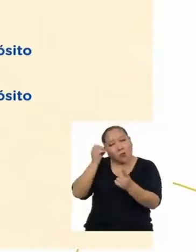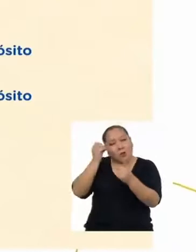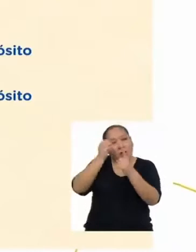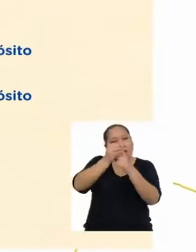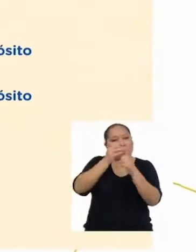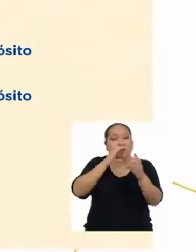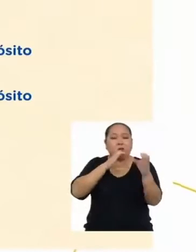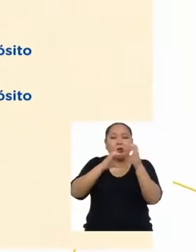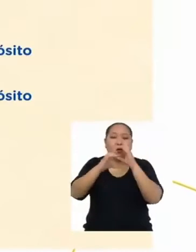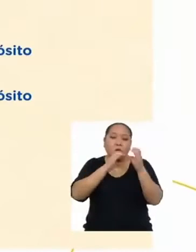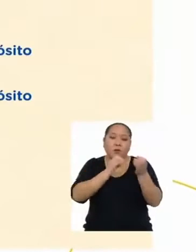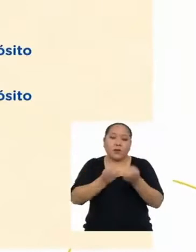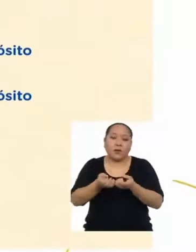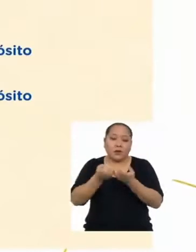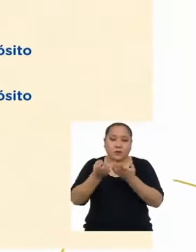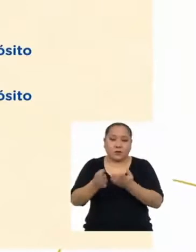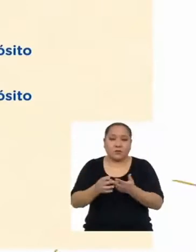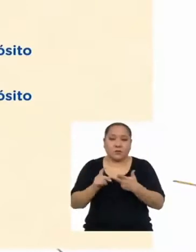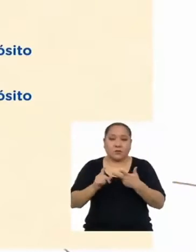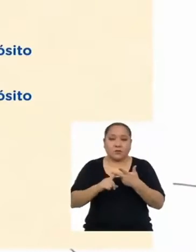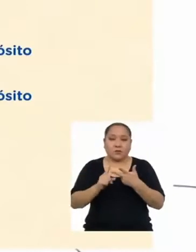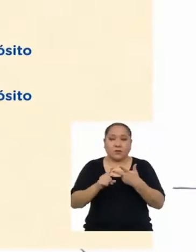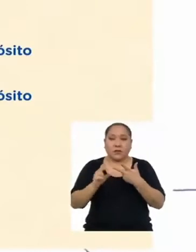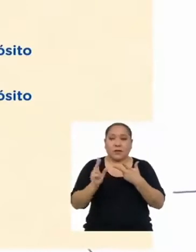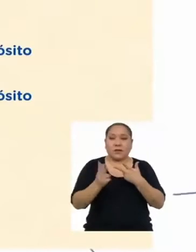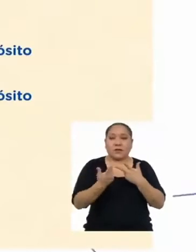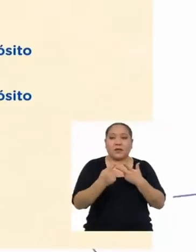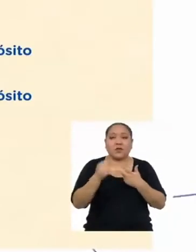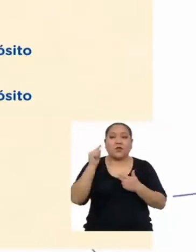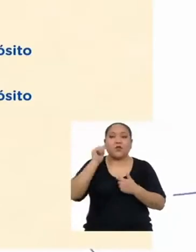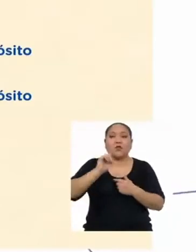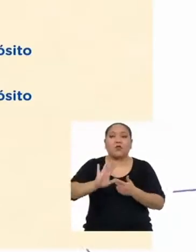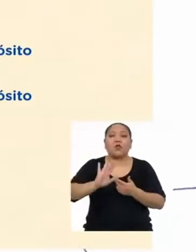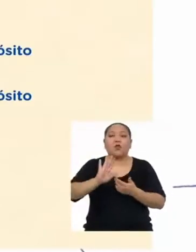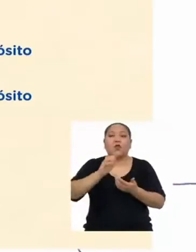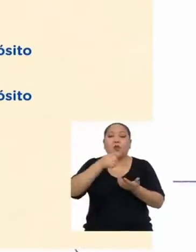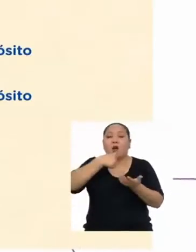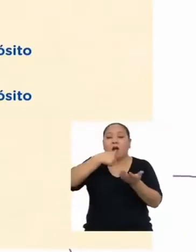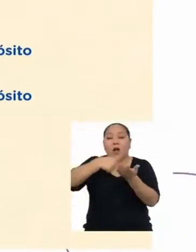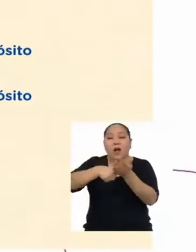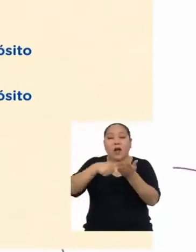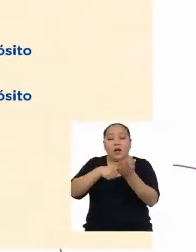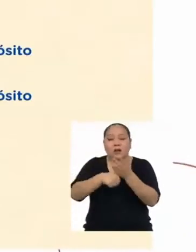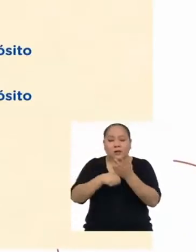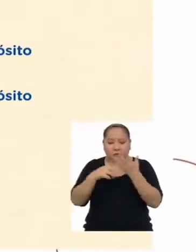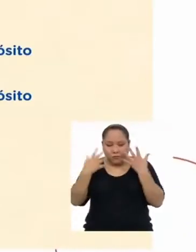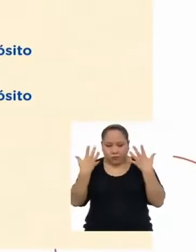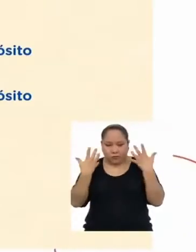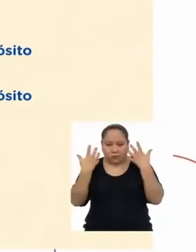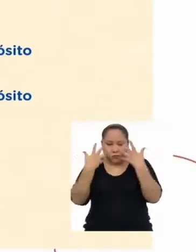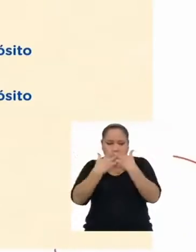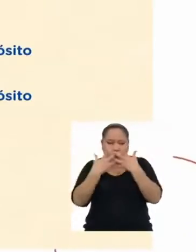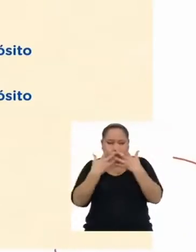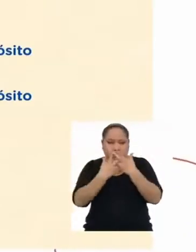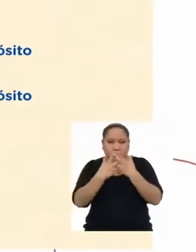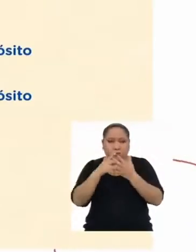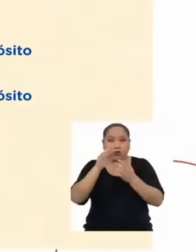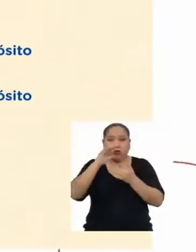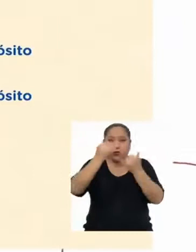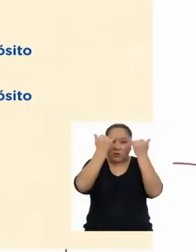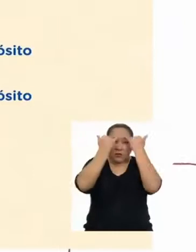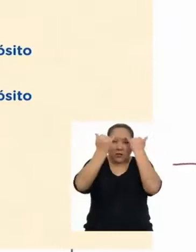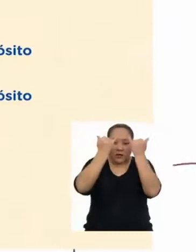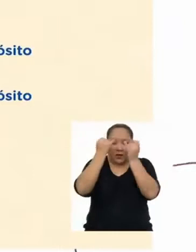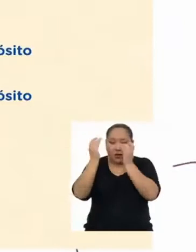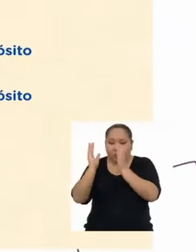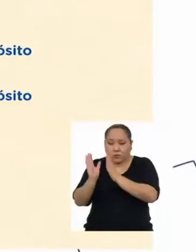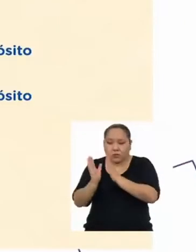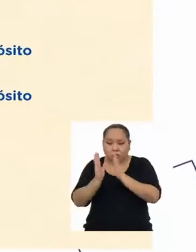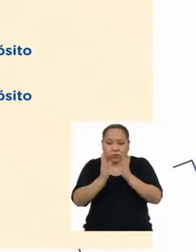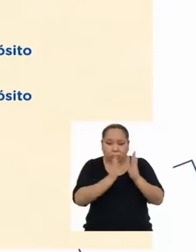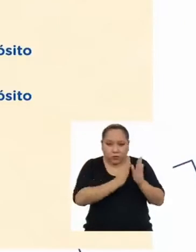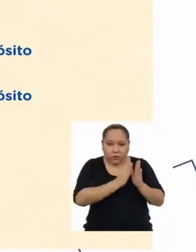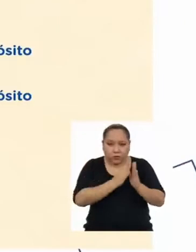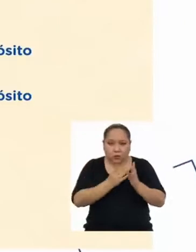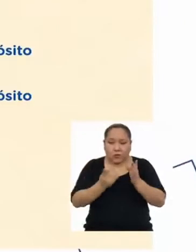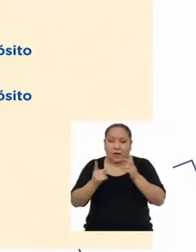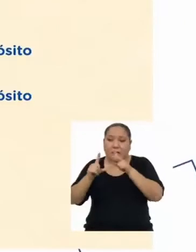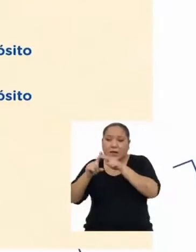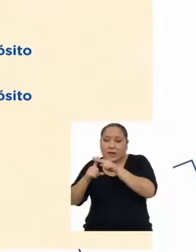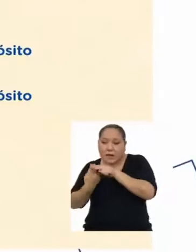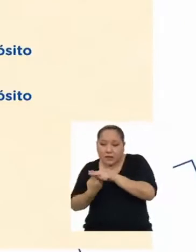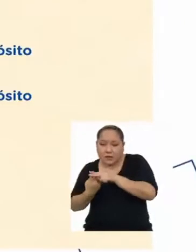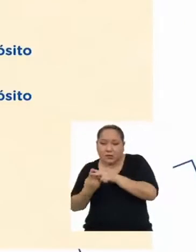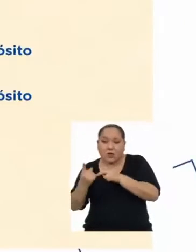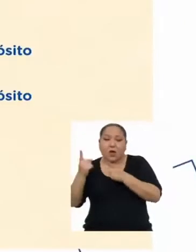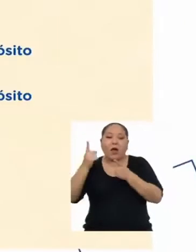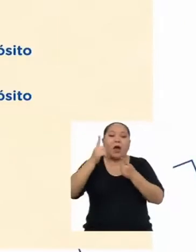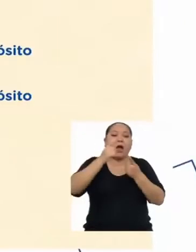comunicativo. Tercero, tu carta debe ser coherente y estar bien organizada desde el inicio hasta el